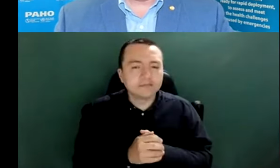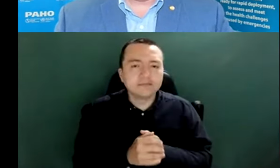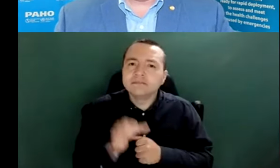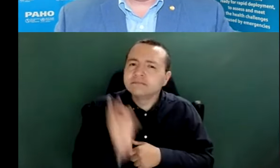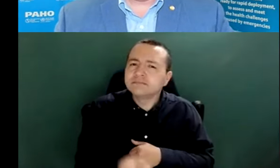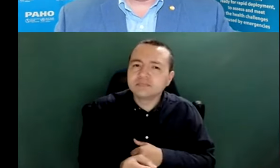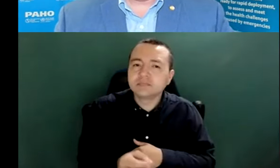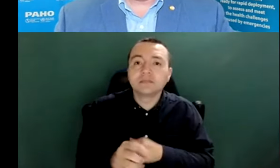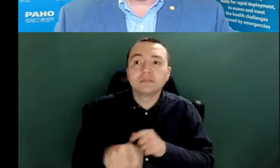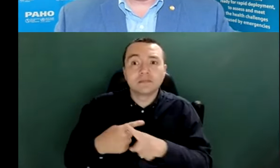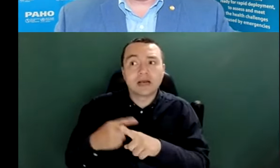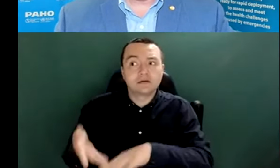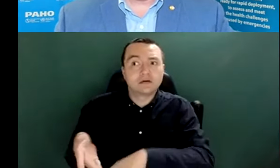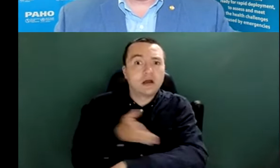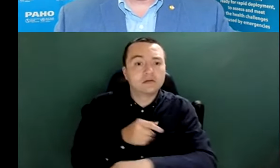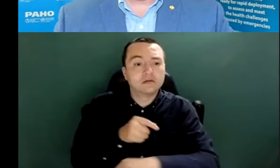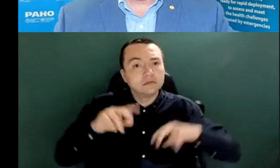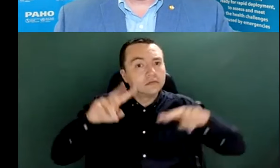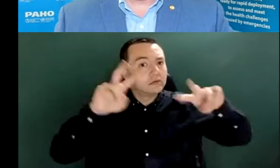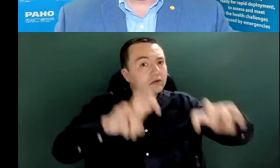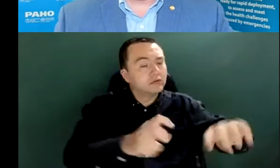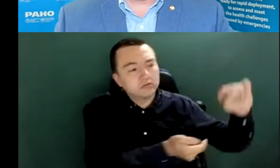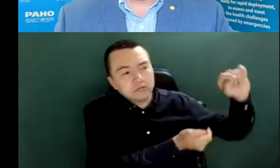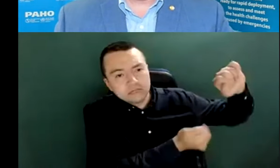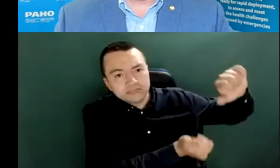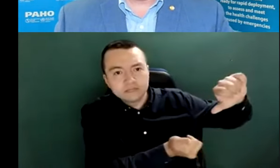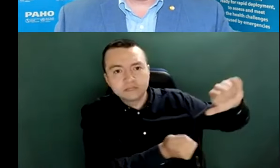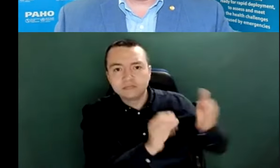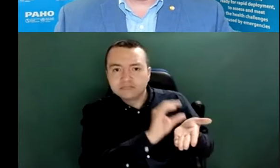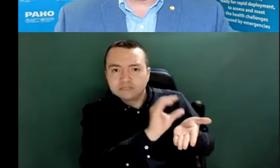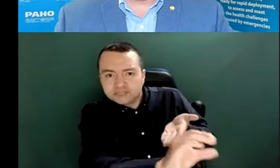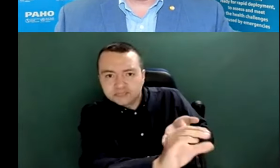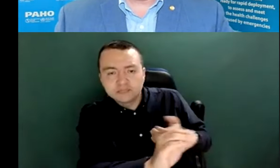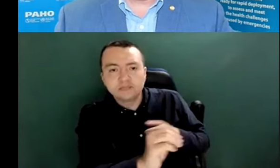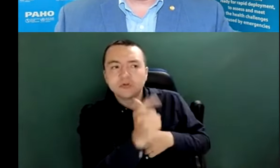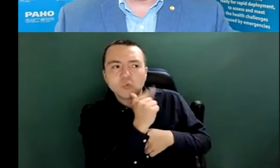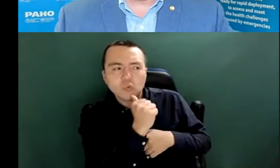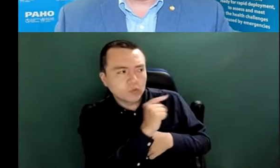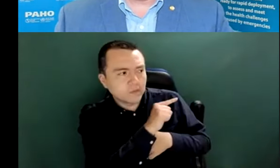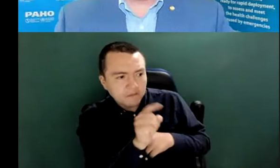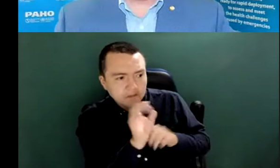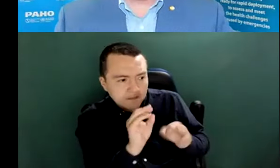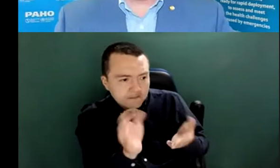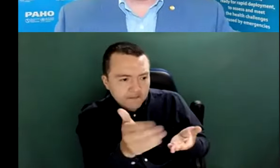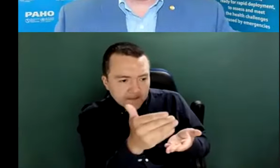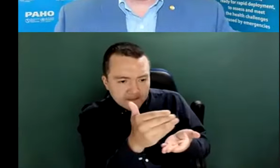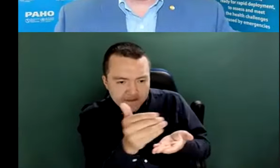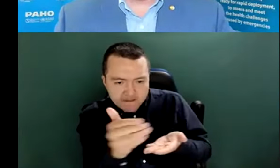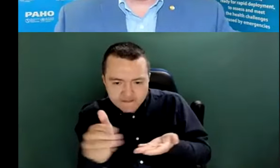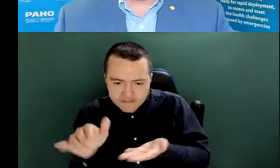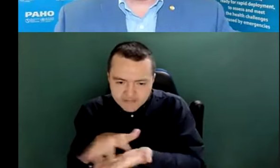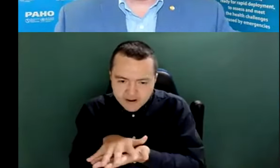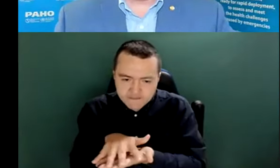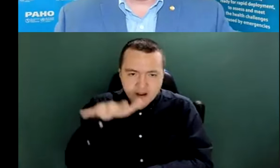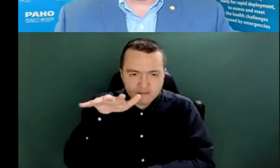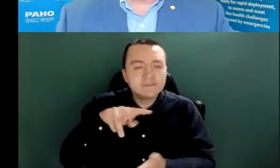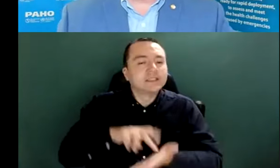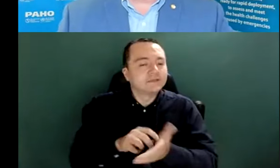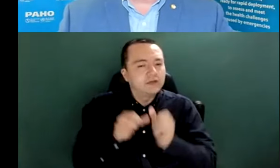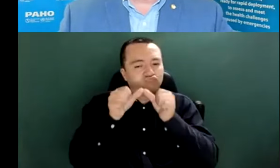revisión. Esa era una de las mejoras para nuestra colección. Mantenemos el tema, o sea, de qué se trata, cómo